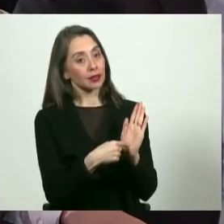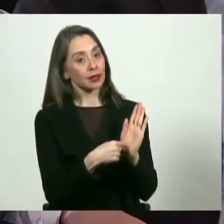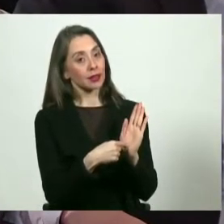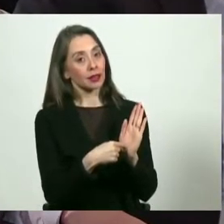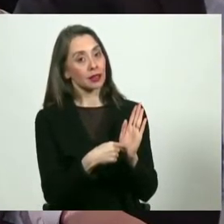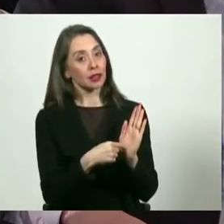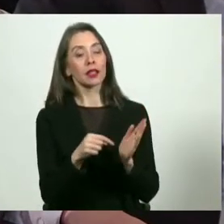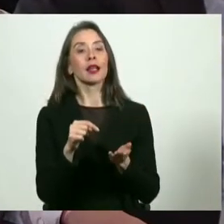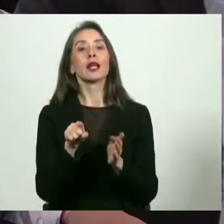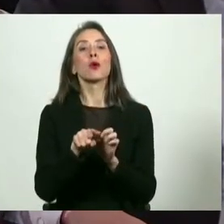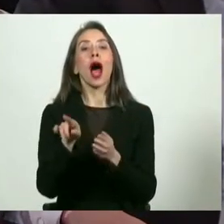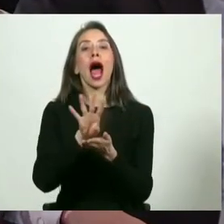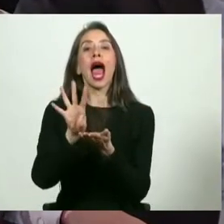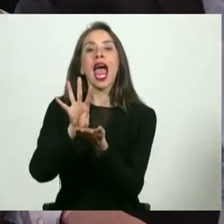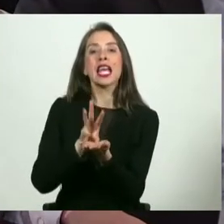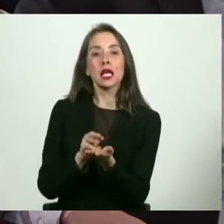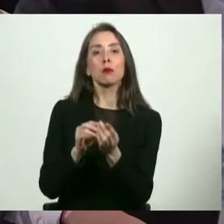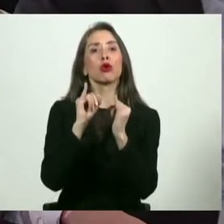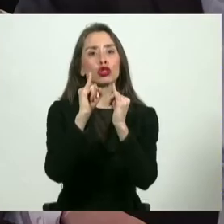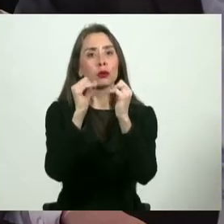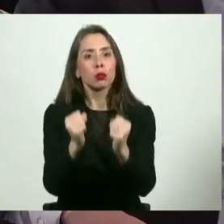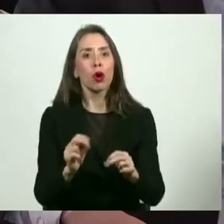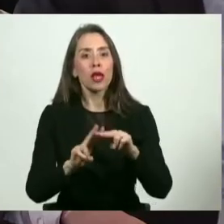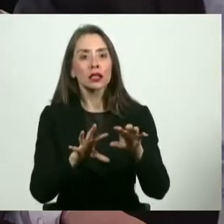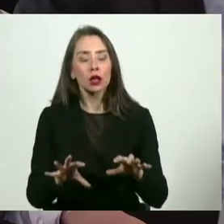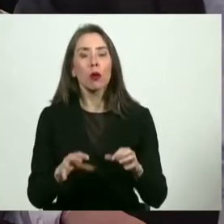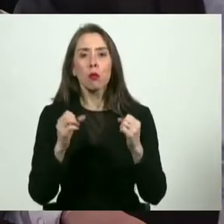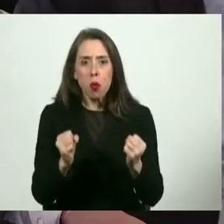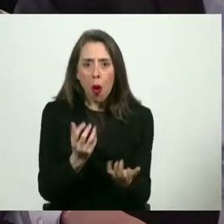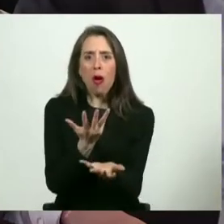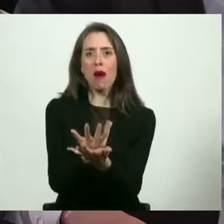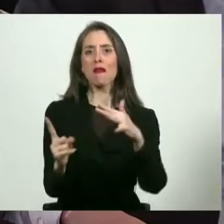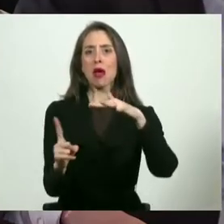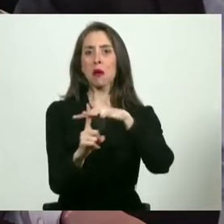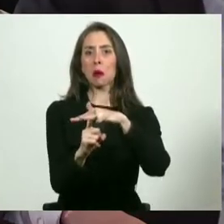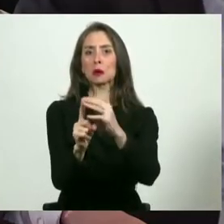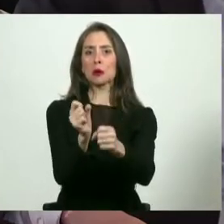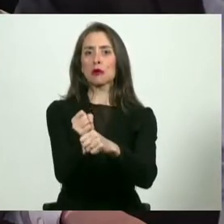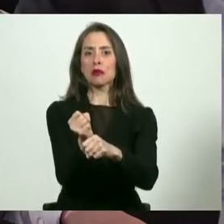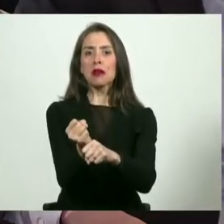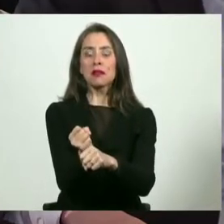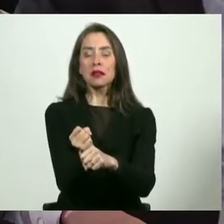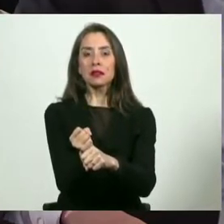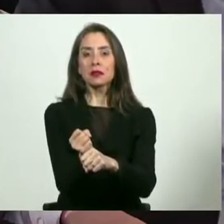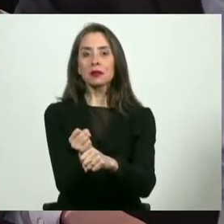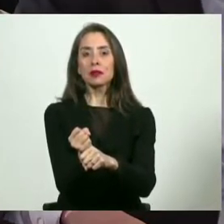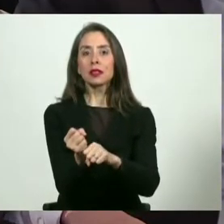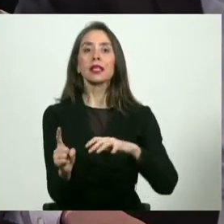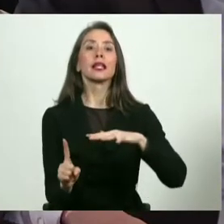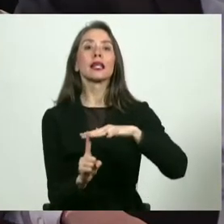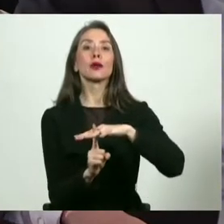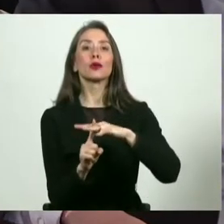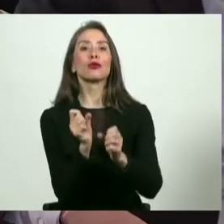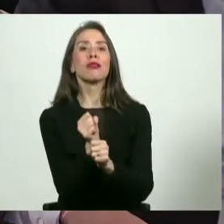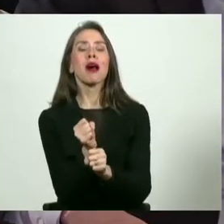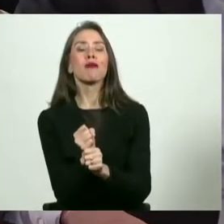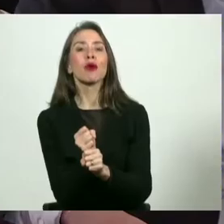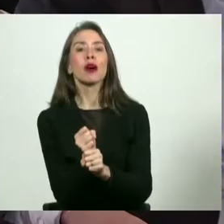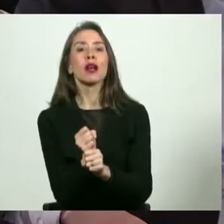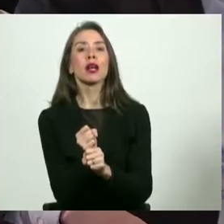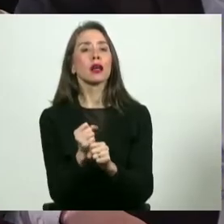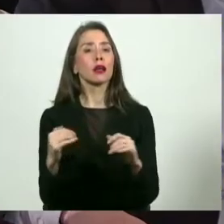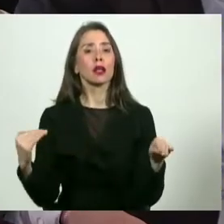como un ejemplo práctico de que se pueden hacer las cosas, puede existir inclusión laboral y sobre todo una inclusión laboral en el sentido